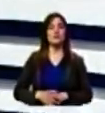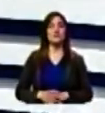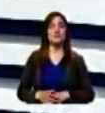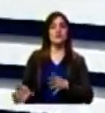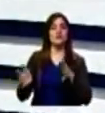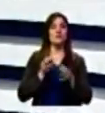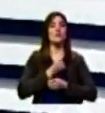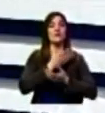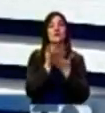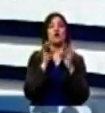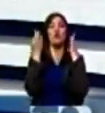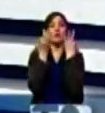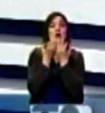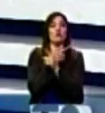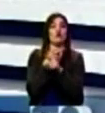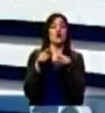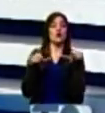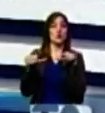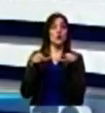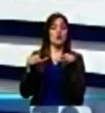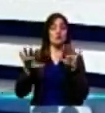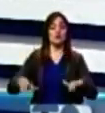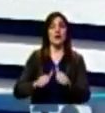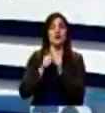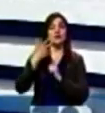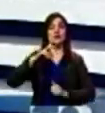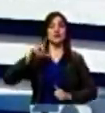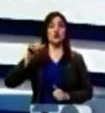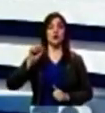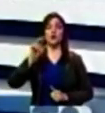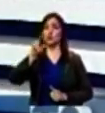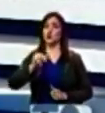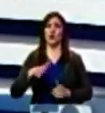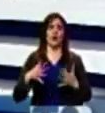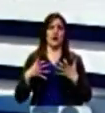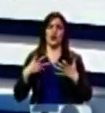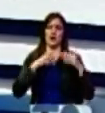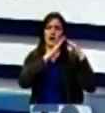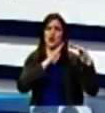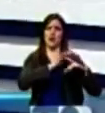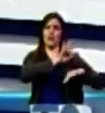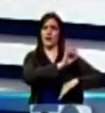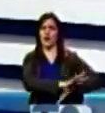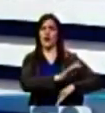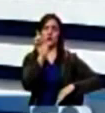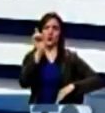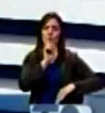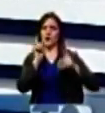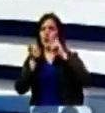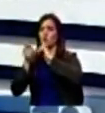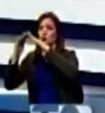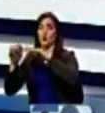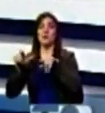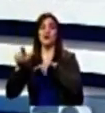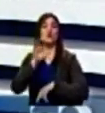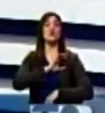En otro tema le contamos que varias familias de San Rafael en el Valle de los Chillos se oponen a dejar sus viviendas para que el municipio de Rumiñahui amplíe